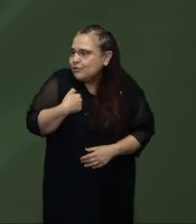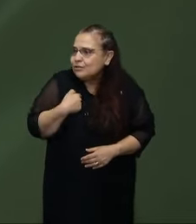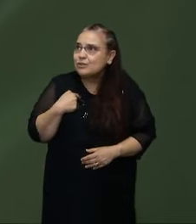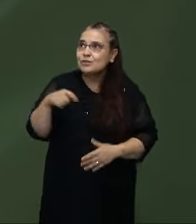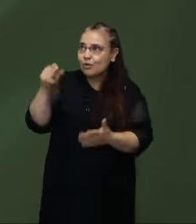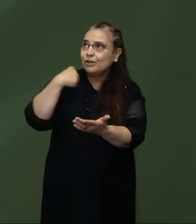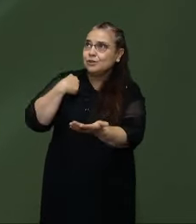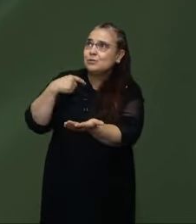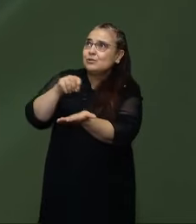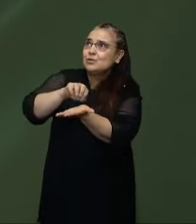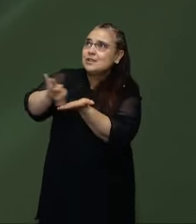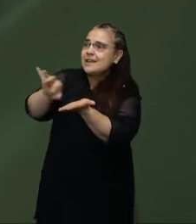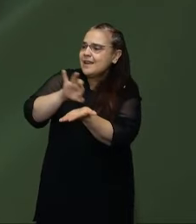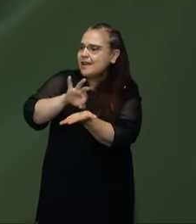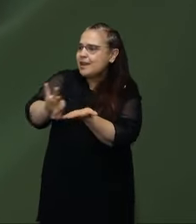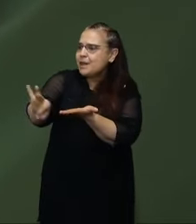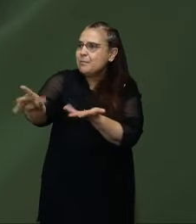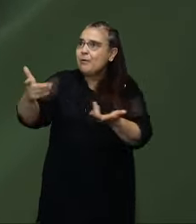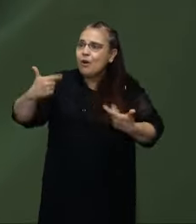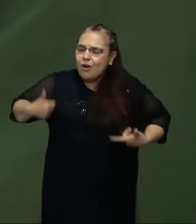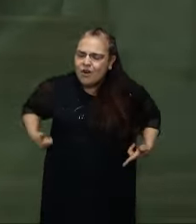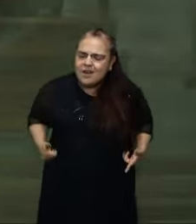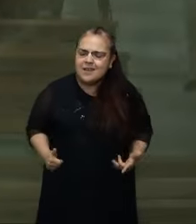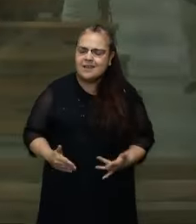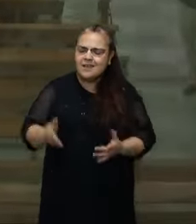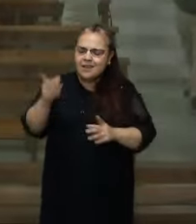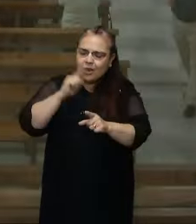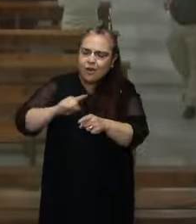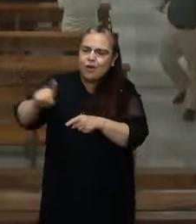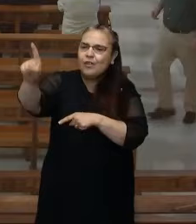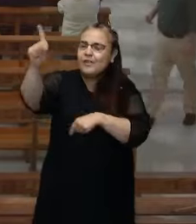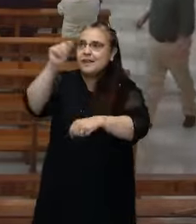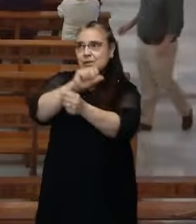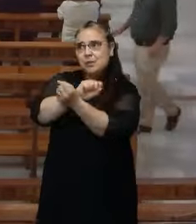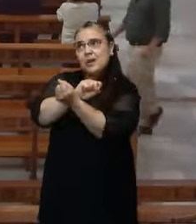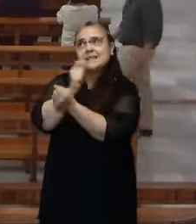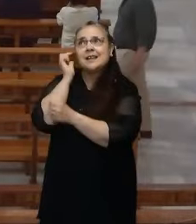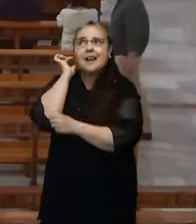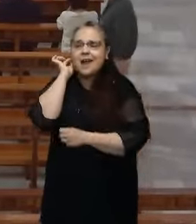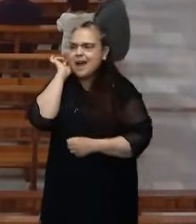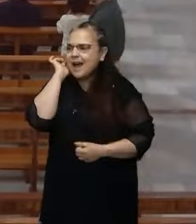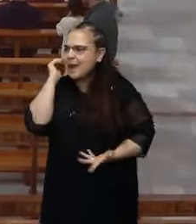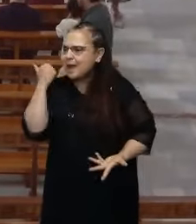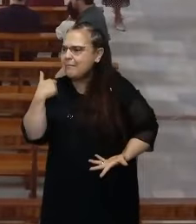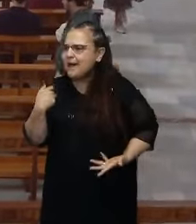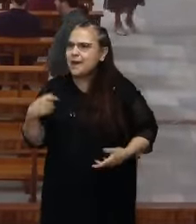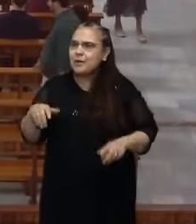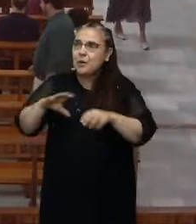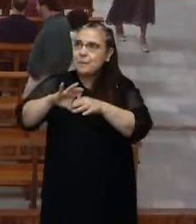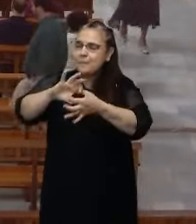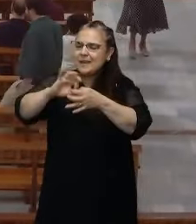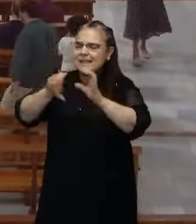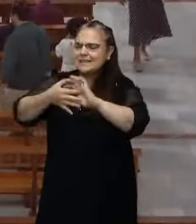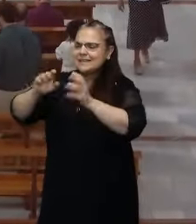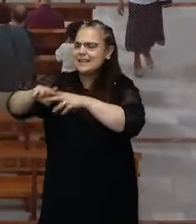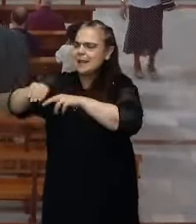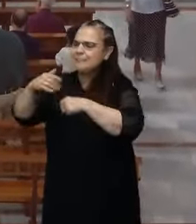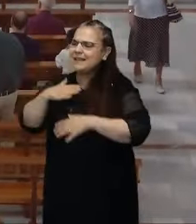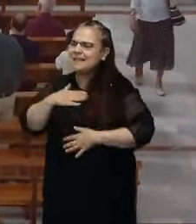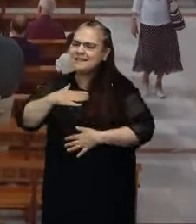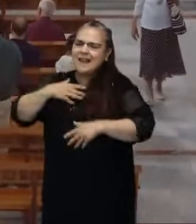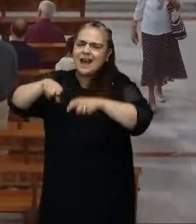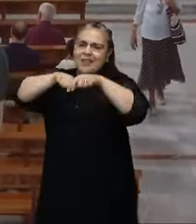Señor, yo soy tu siervo, hijo de tu esclava,